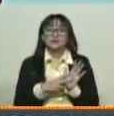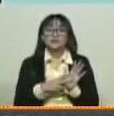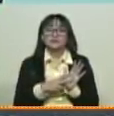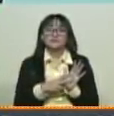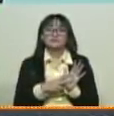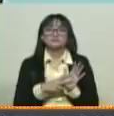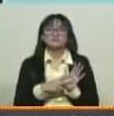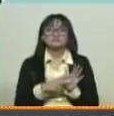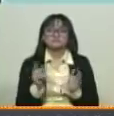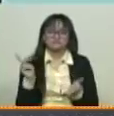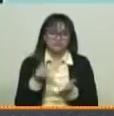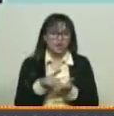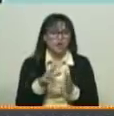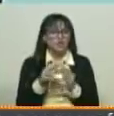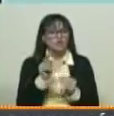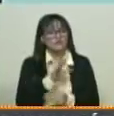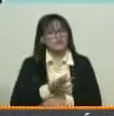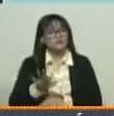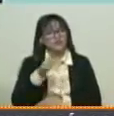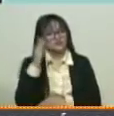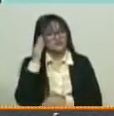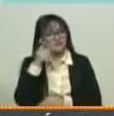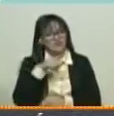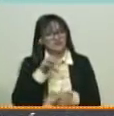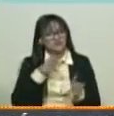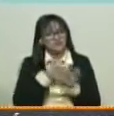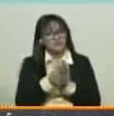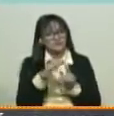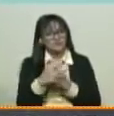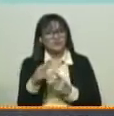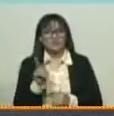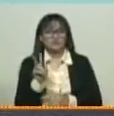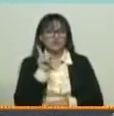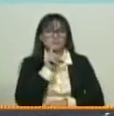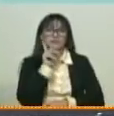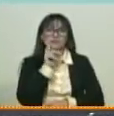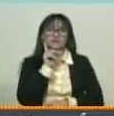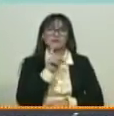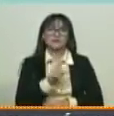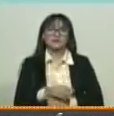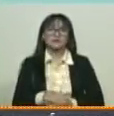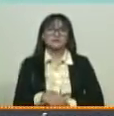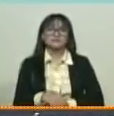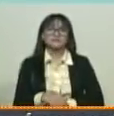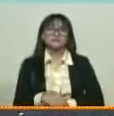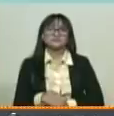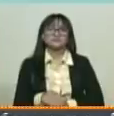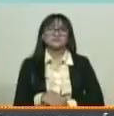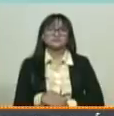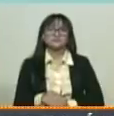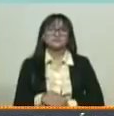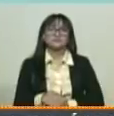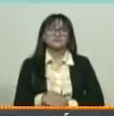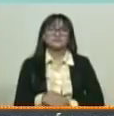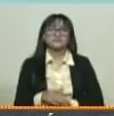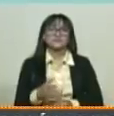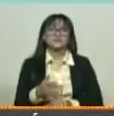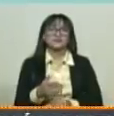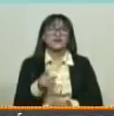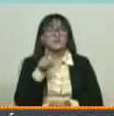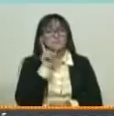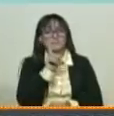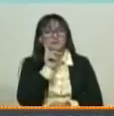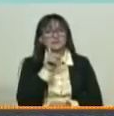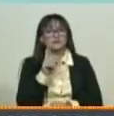recorrer nuestra patria para saber que todo lo que se dice sobre Venezuela no es cierto. Es una alteración de la verdad, es una